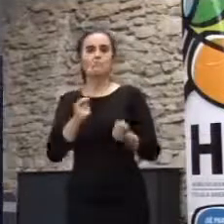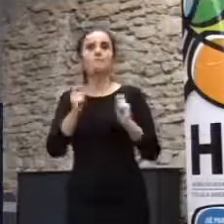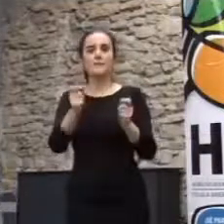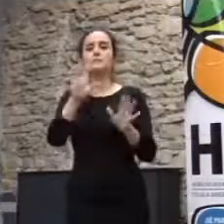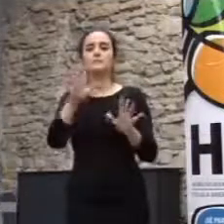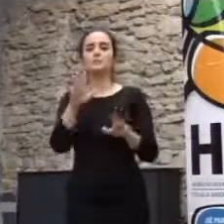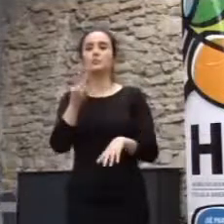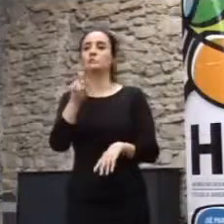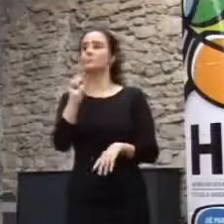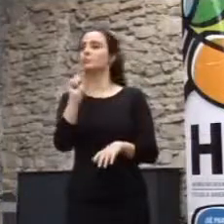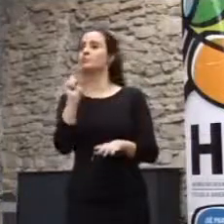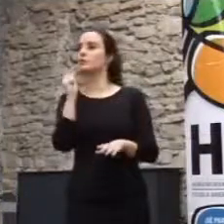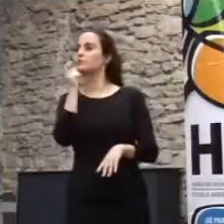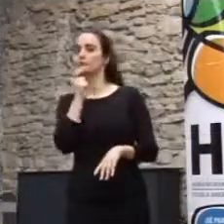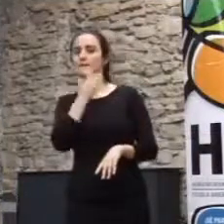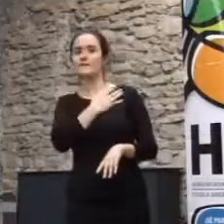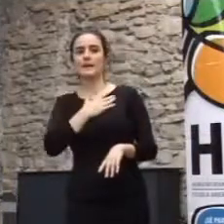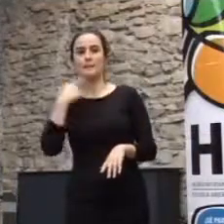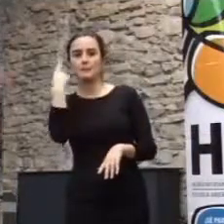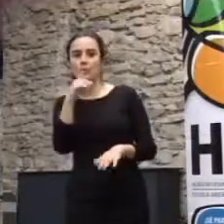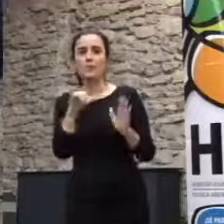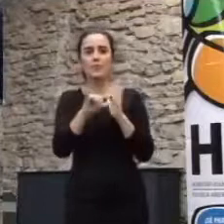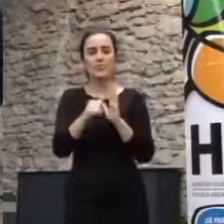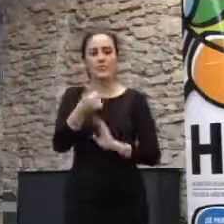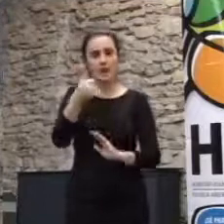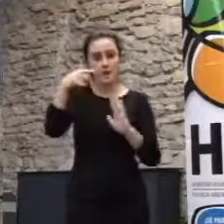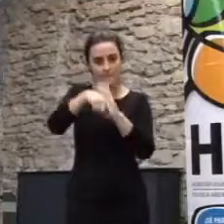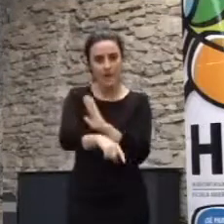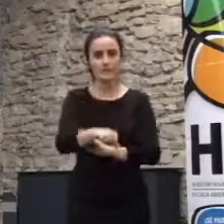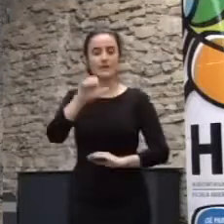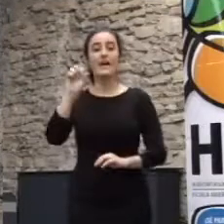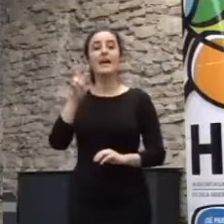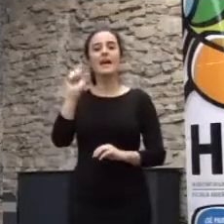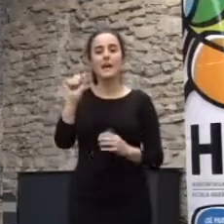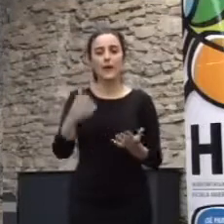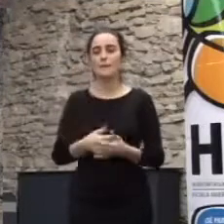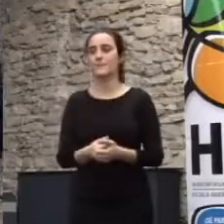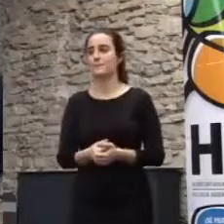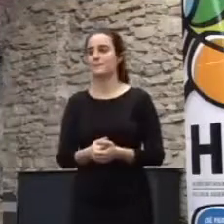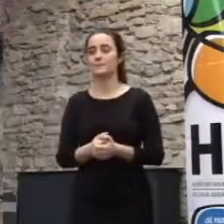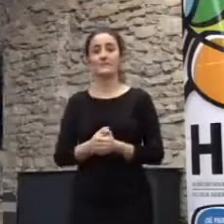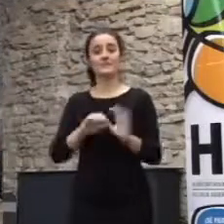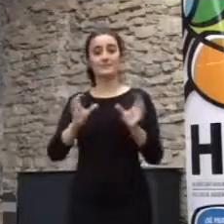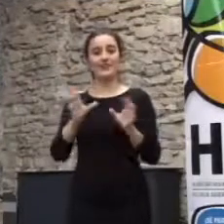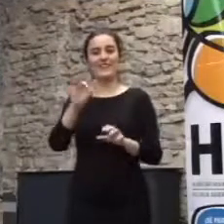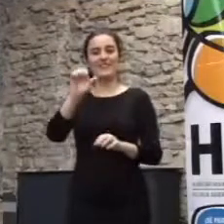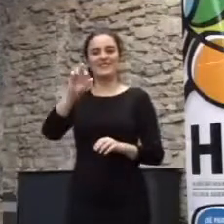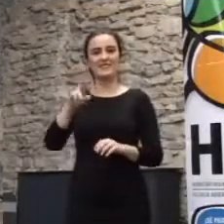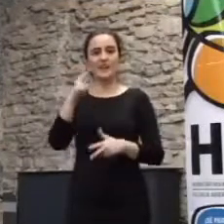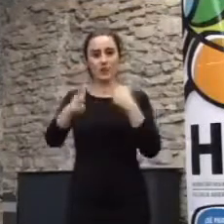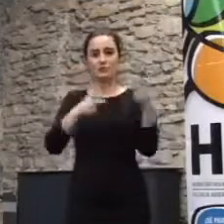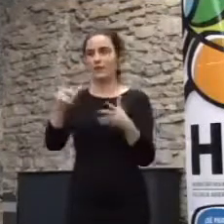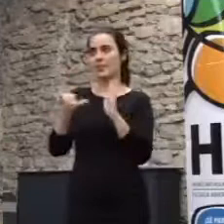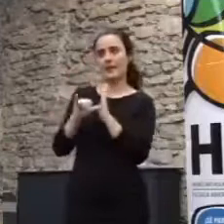2 minutos, queremos conocerles un poquito más de cerca. Eva Domaica, Cadena SER, de Euskadi. No muy de